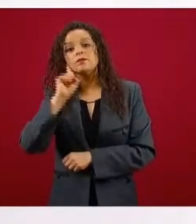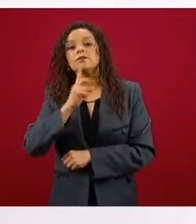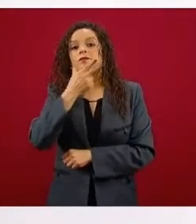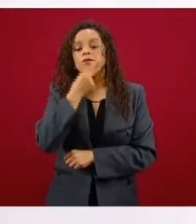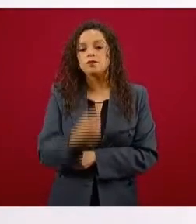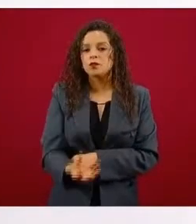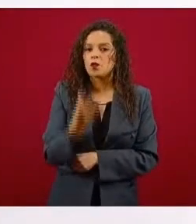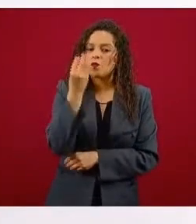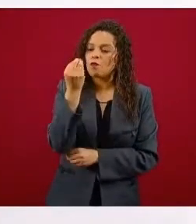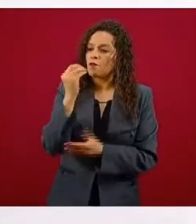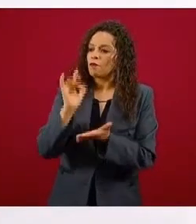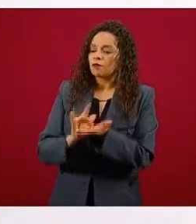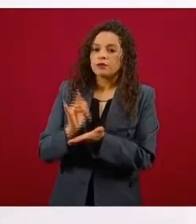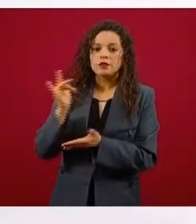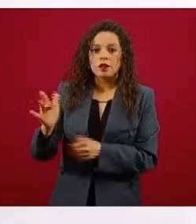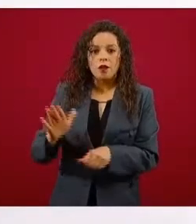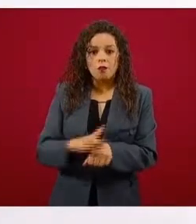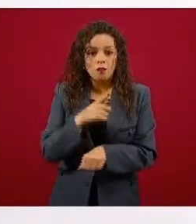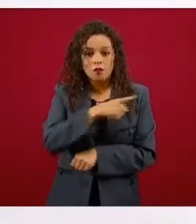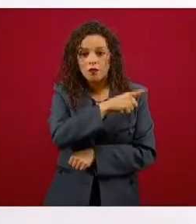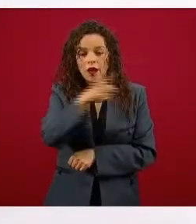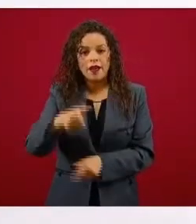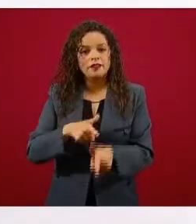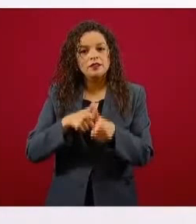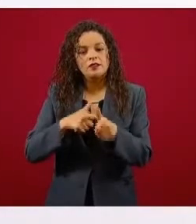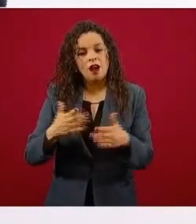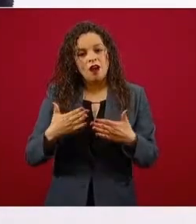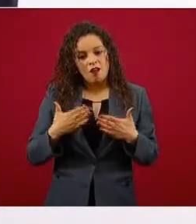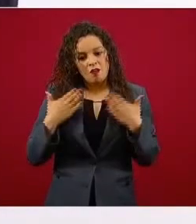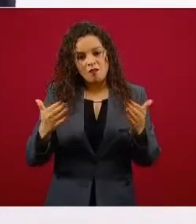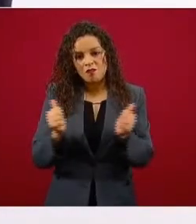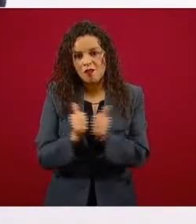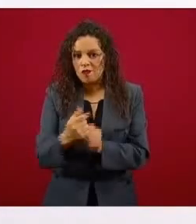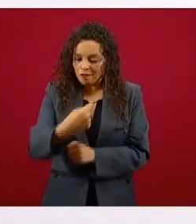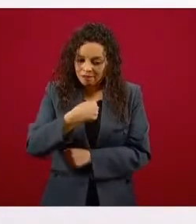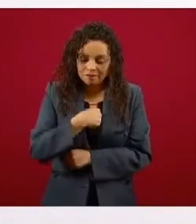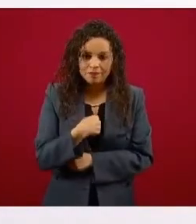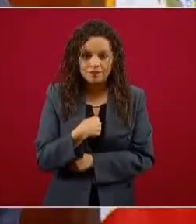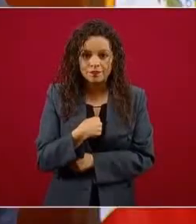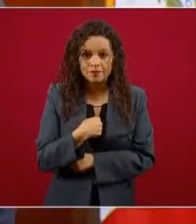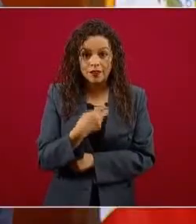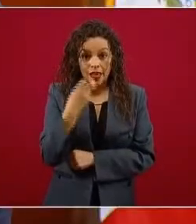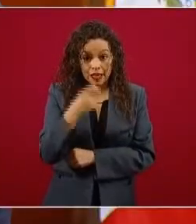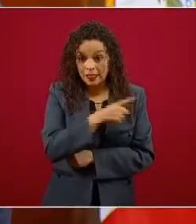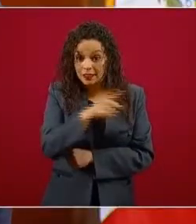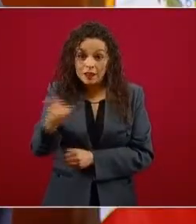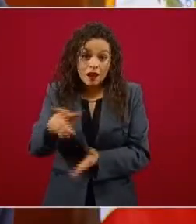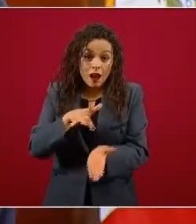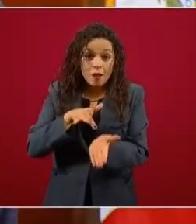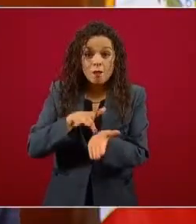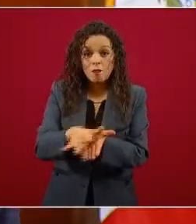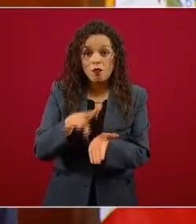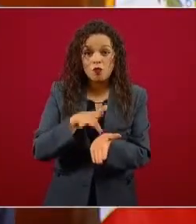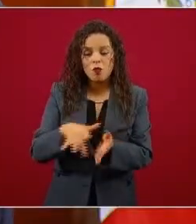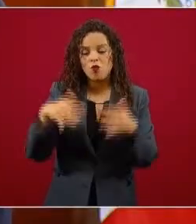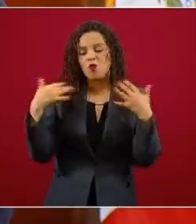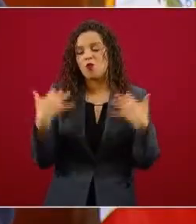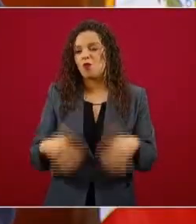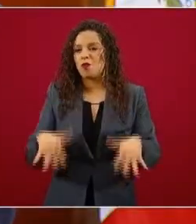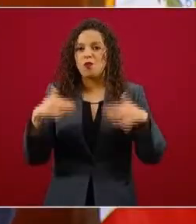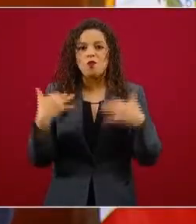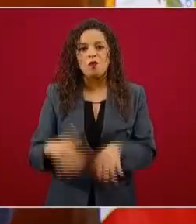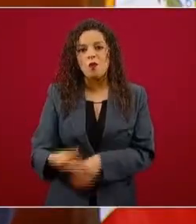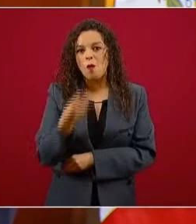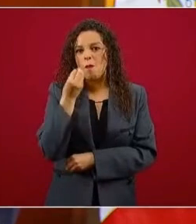por seguir confiando en mí. El apoyo de ustedes ha sido fundamental,